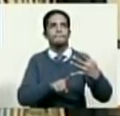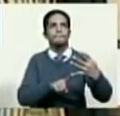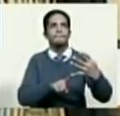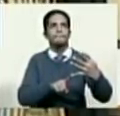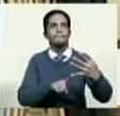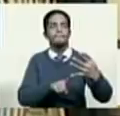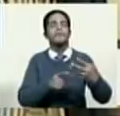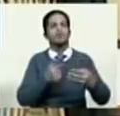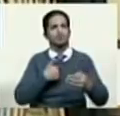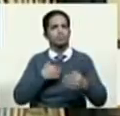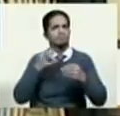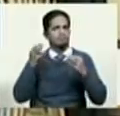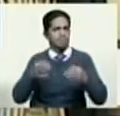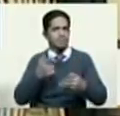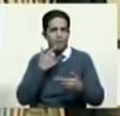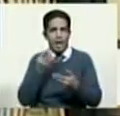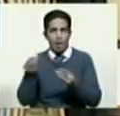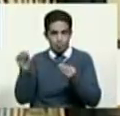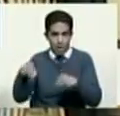siempre establecido en cualquier acuerdo.